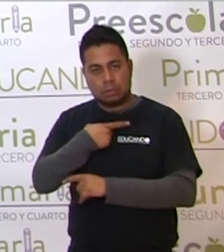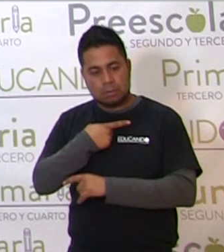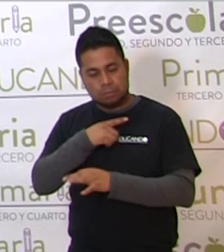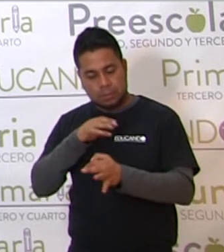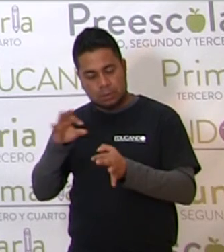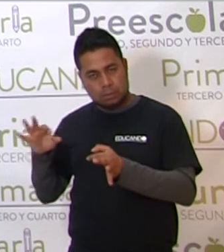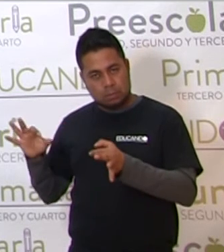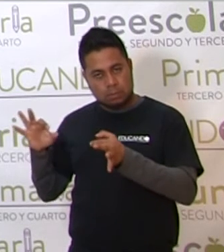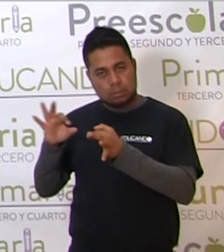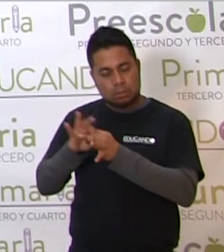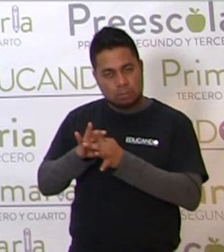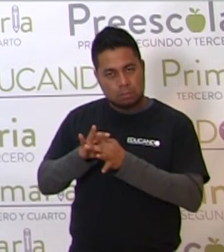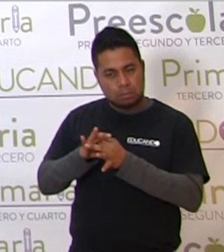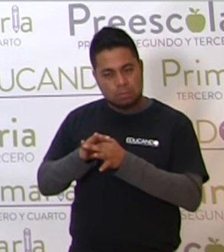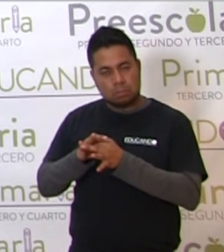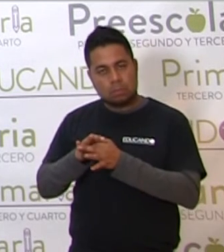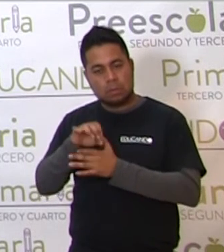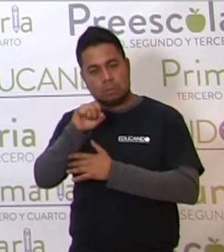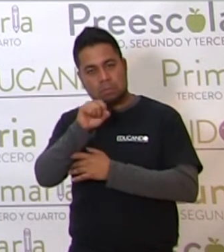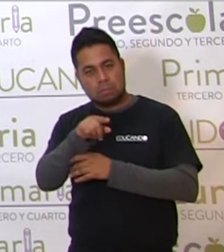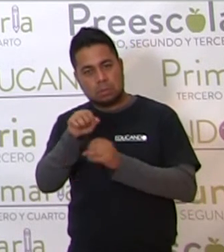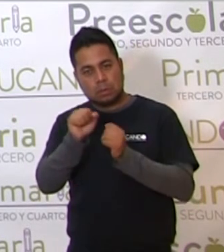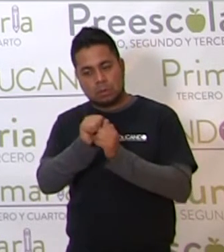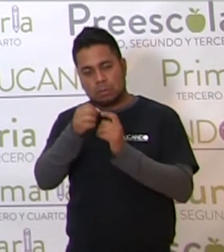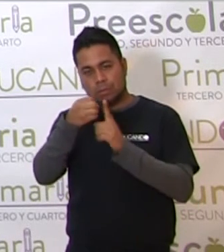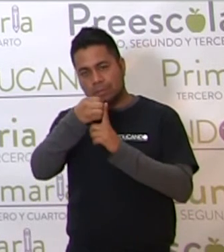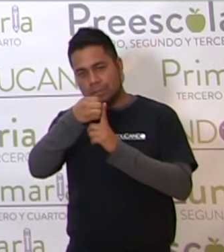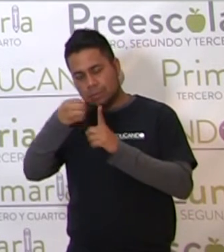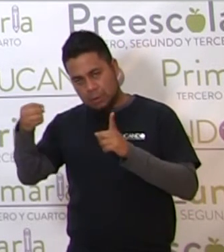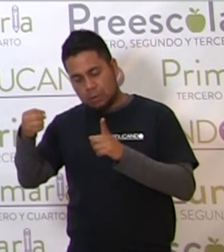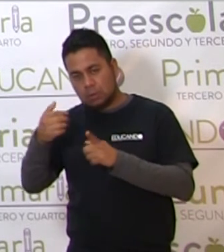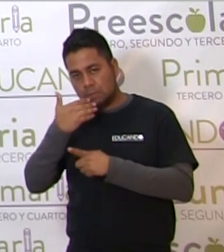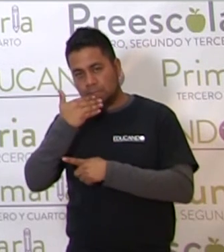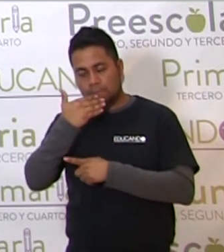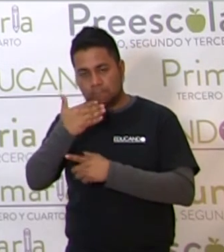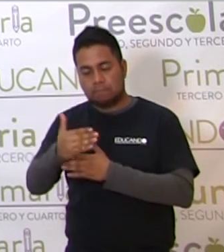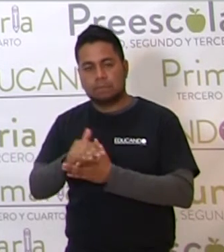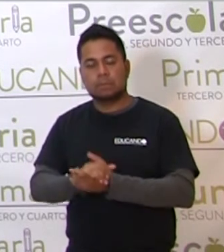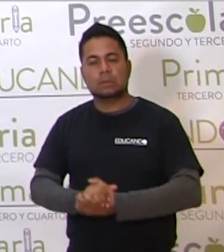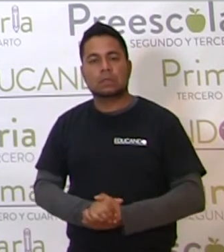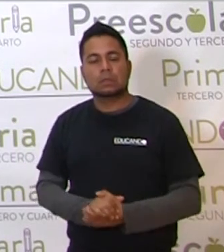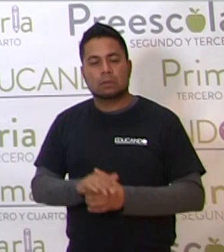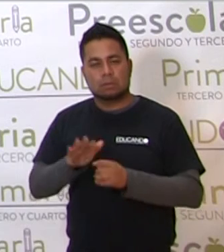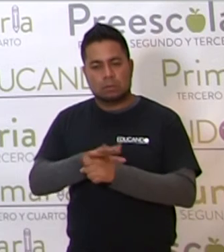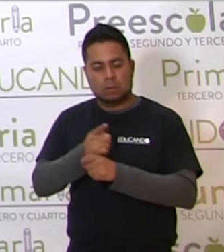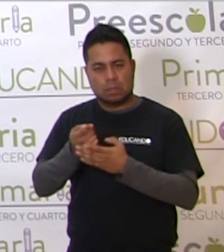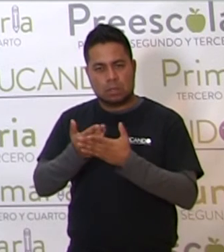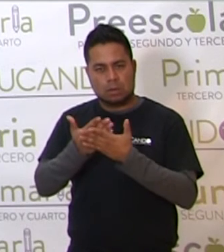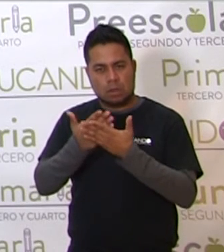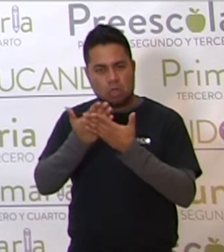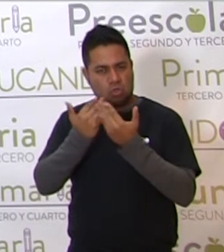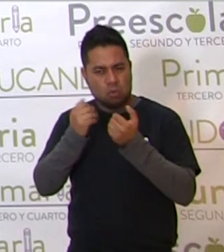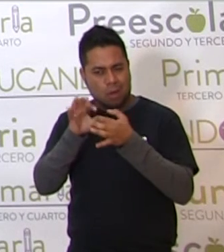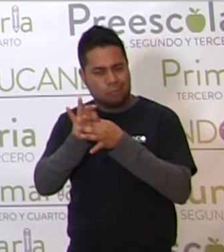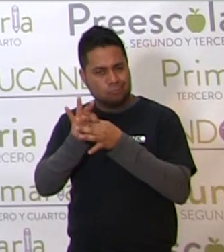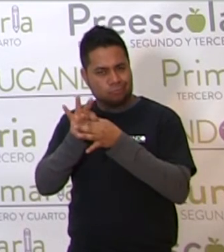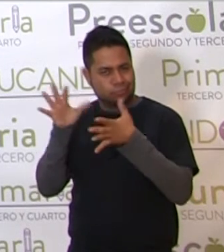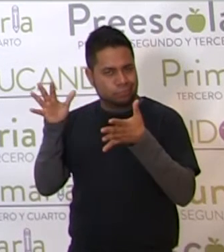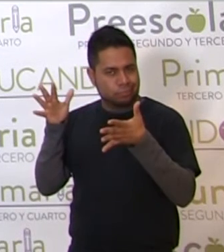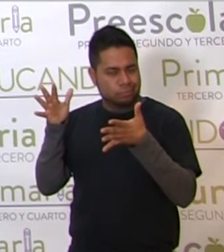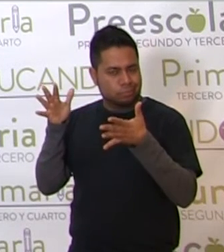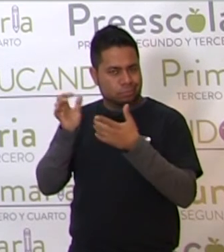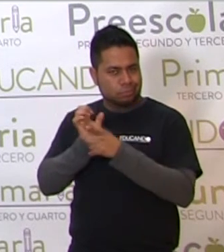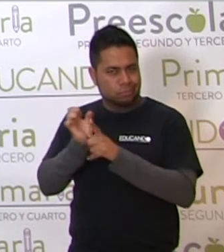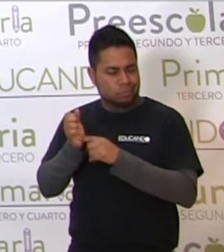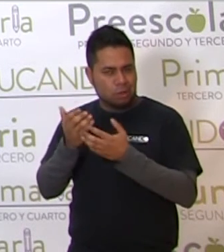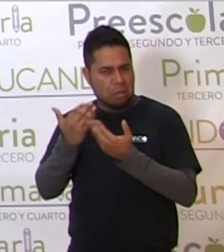mismo que está hablando el verso bien porque si no habla de lo mismo que está hablando el verso